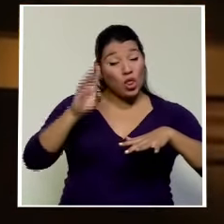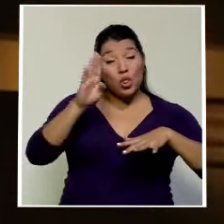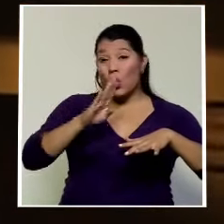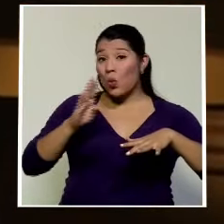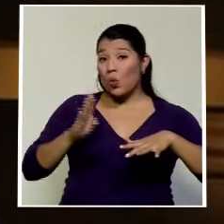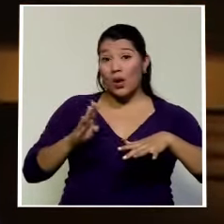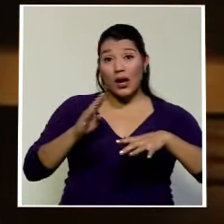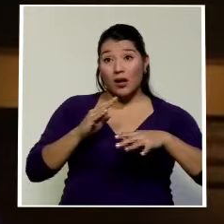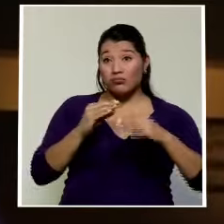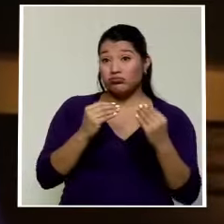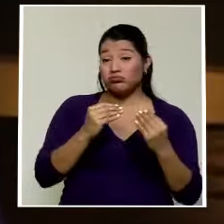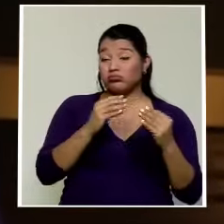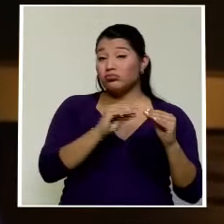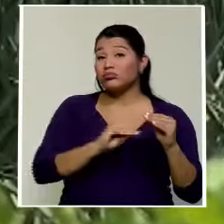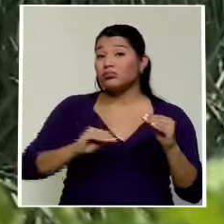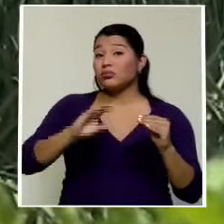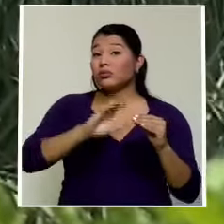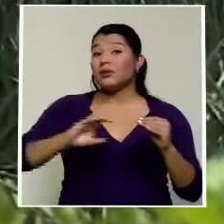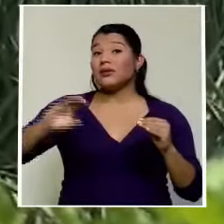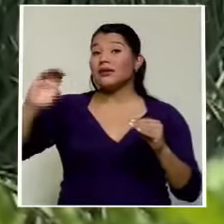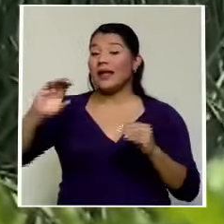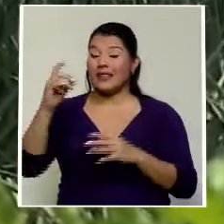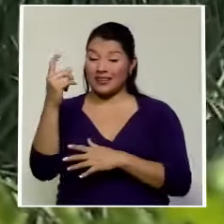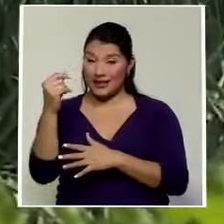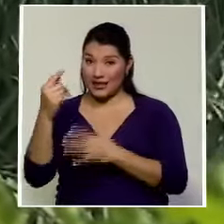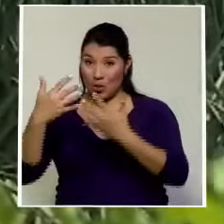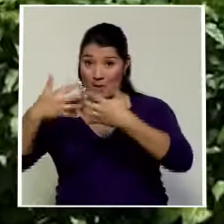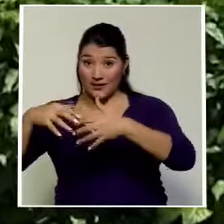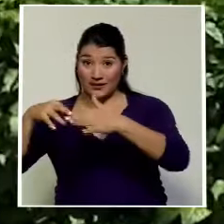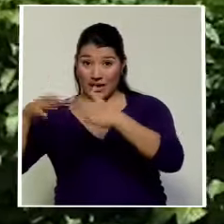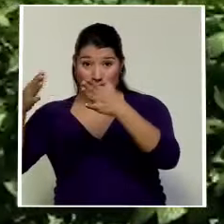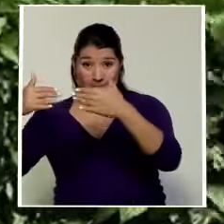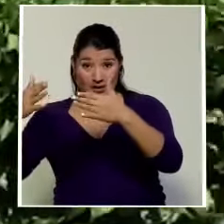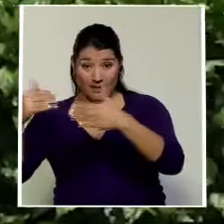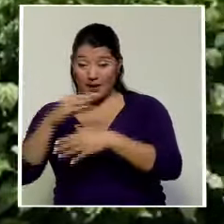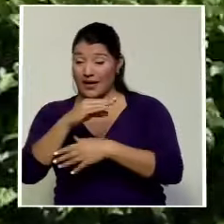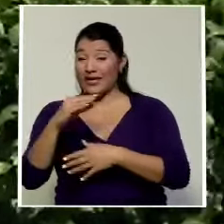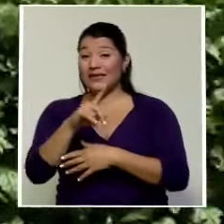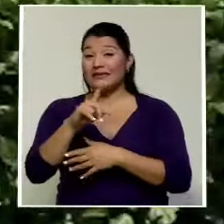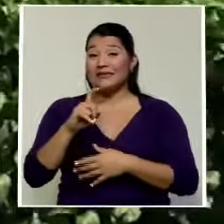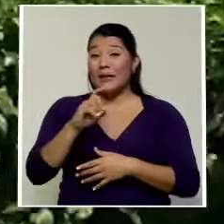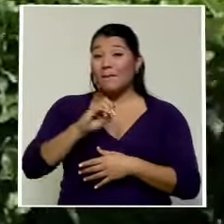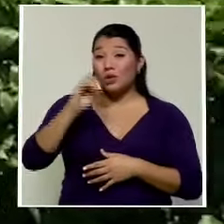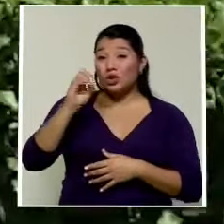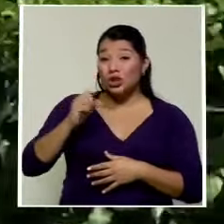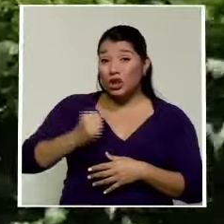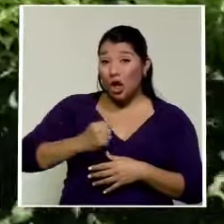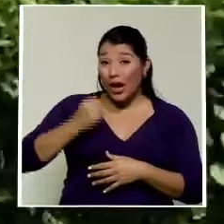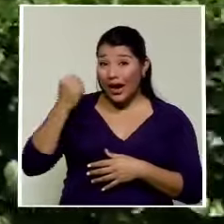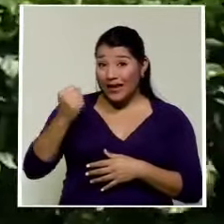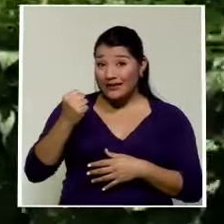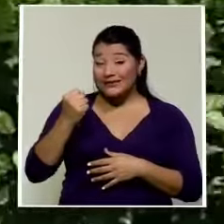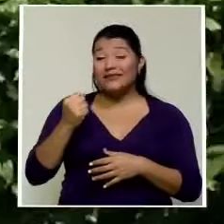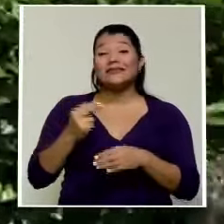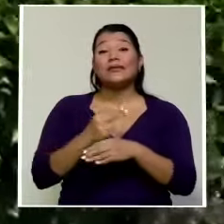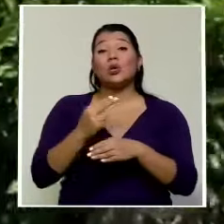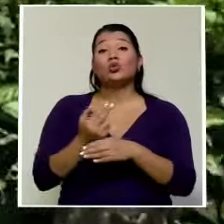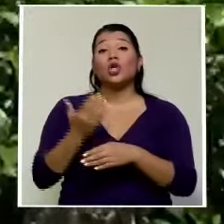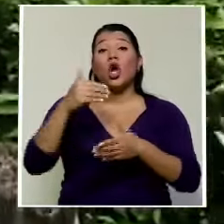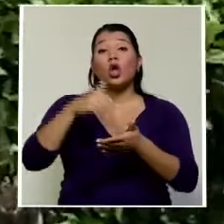que el 100% de las utilidades se han reinvertido en la operación agrícola. Asimismo,